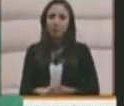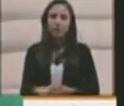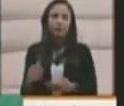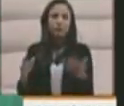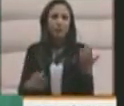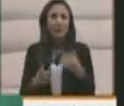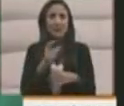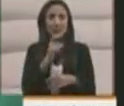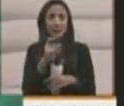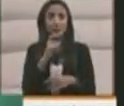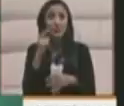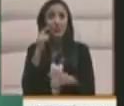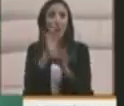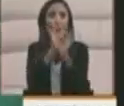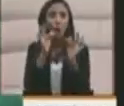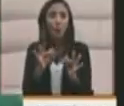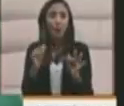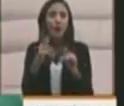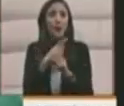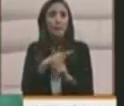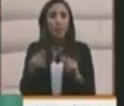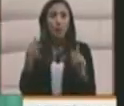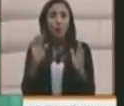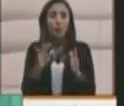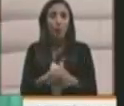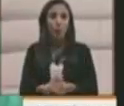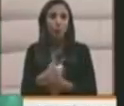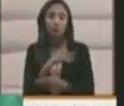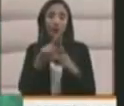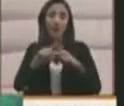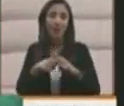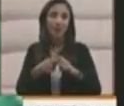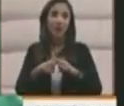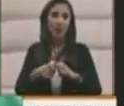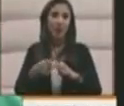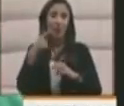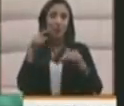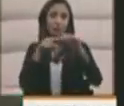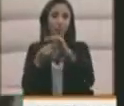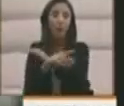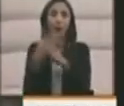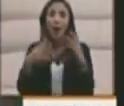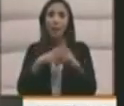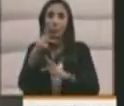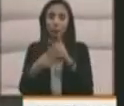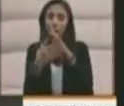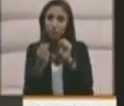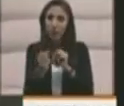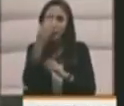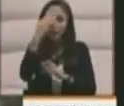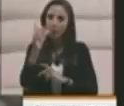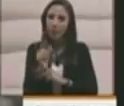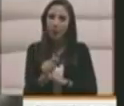complejo ese mecanismo, pero hacemos talleres internos para que cada productor entienda cómo es.